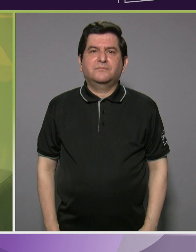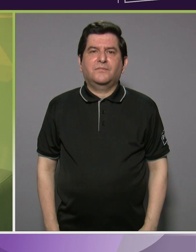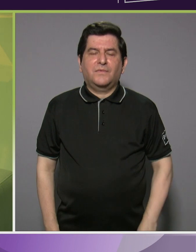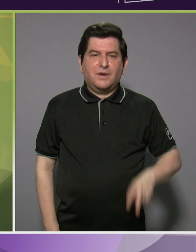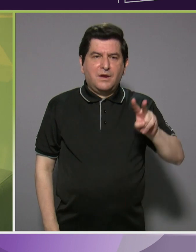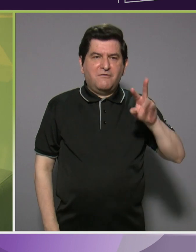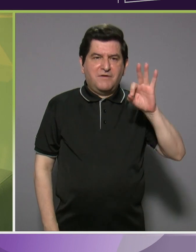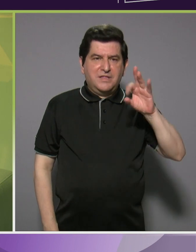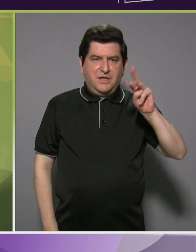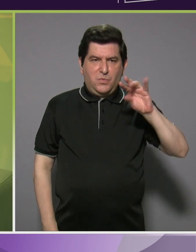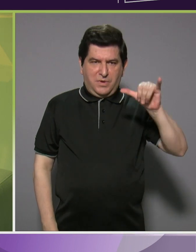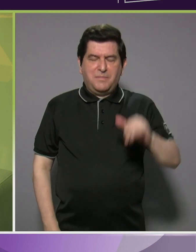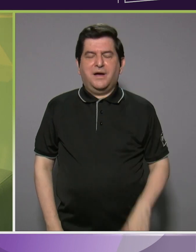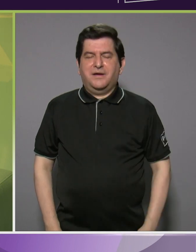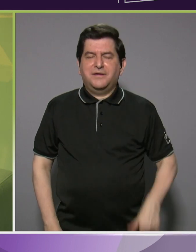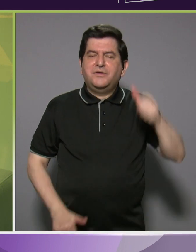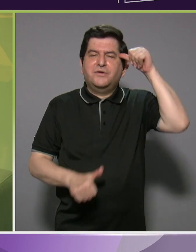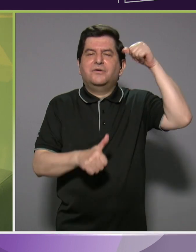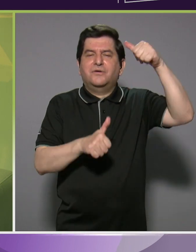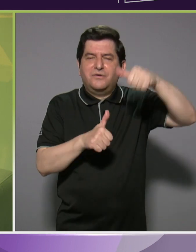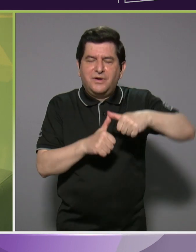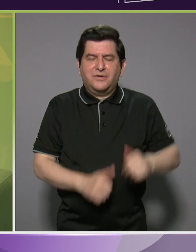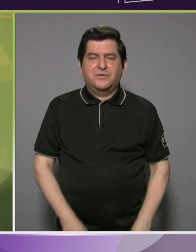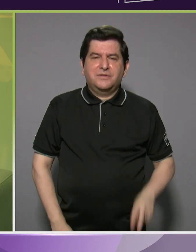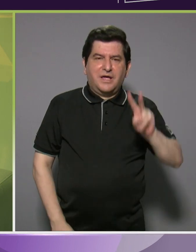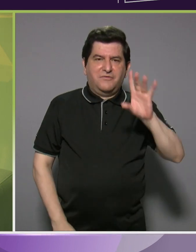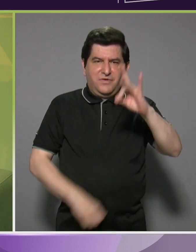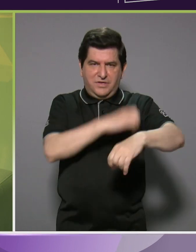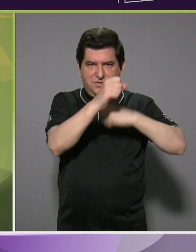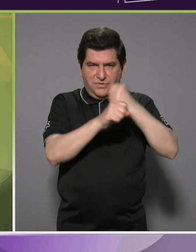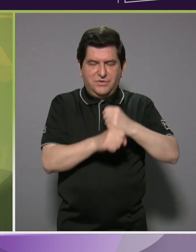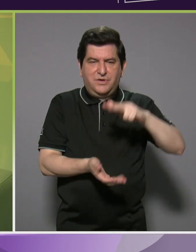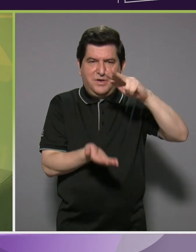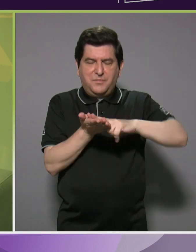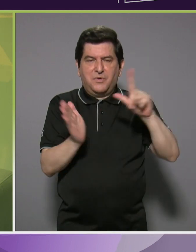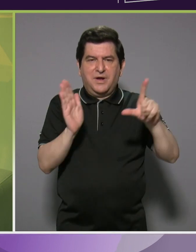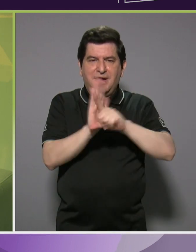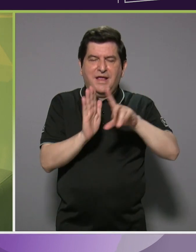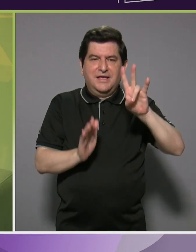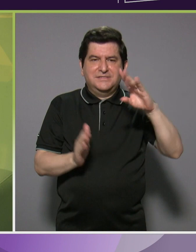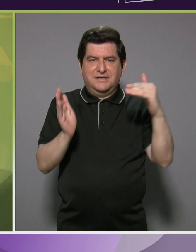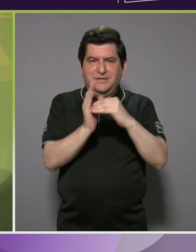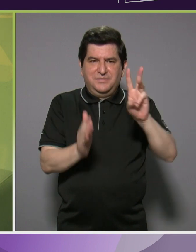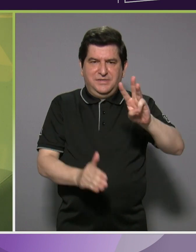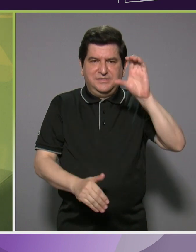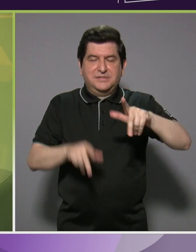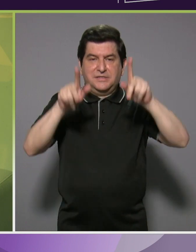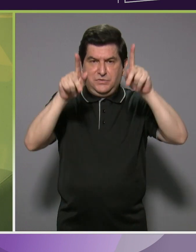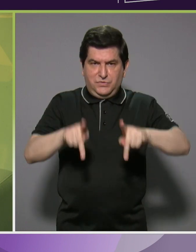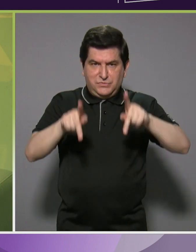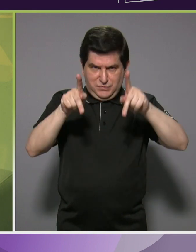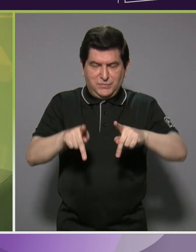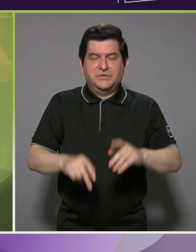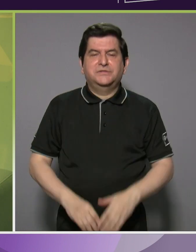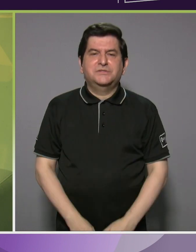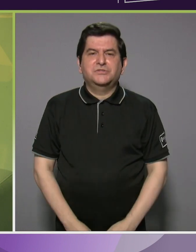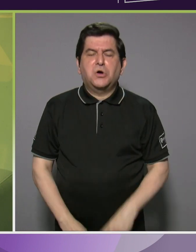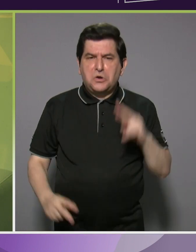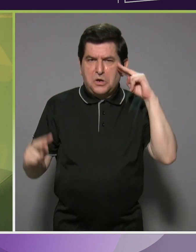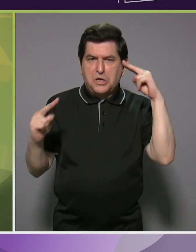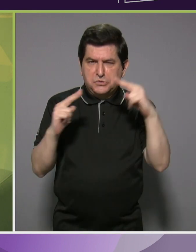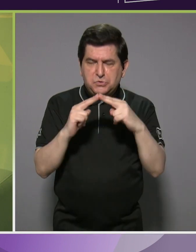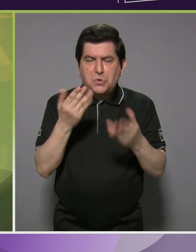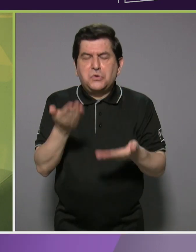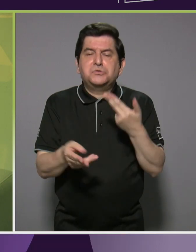29 de mayo, que se conmemora los 28 años de la aprobación de la ley 7600, ¿verdad? Que mucha gente la conoce, aunque